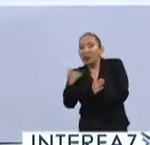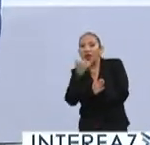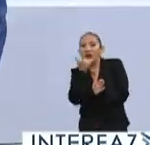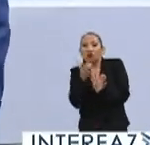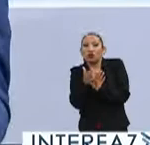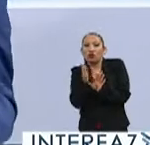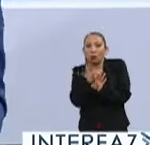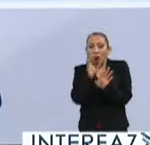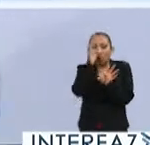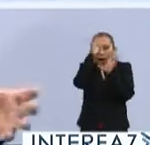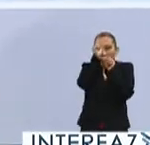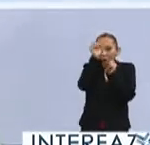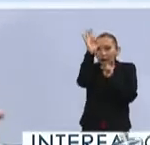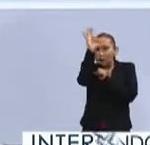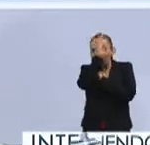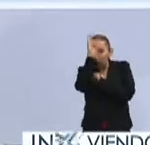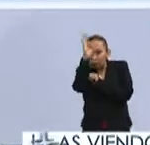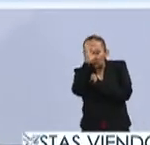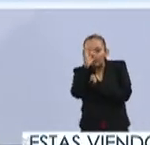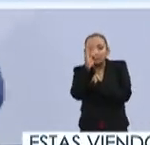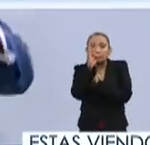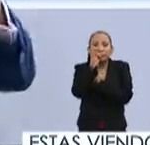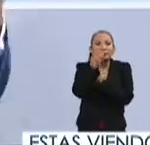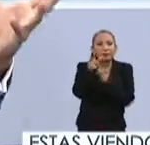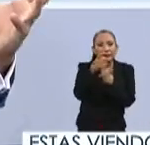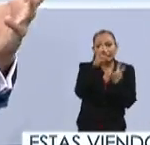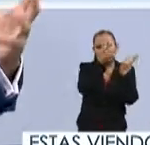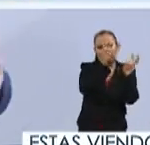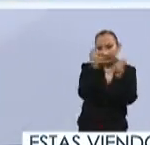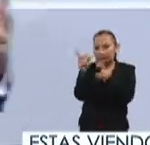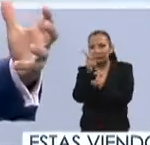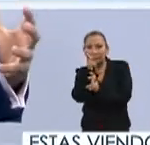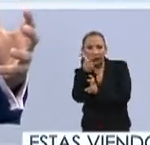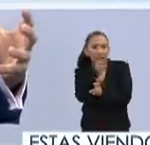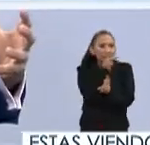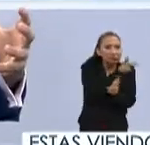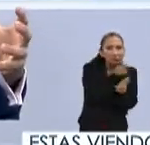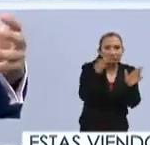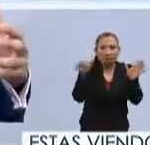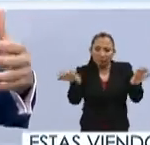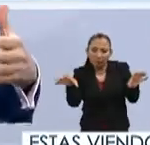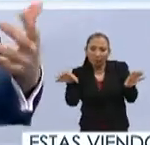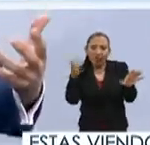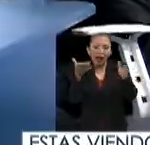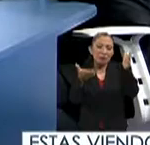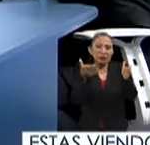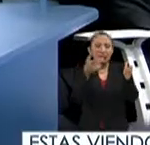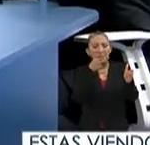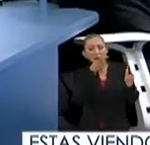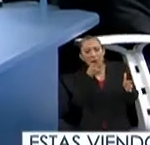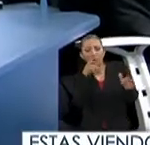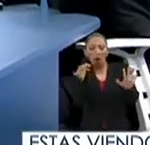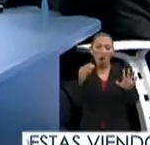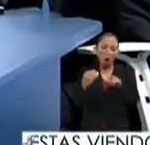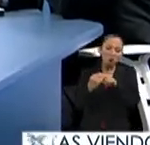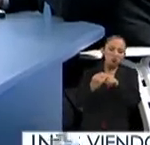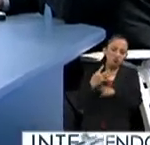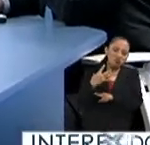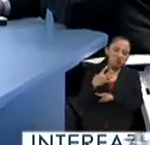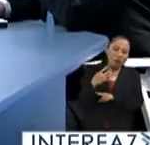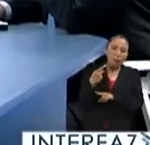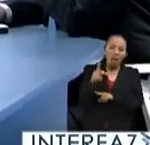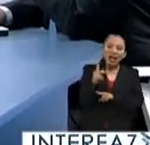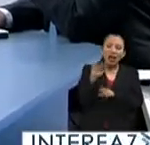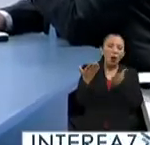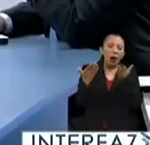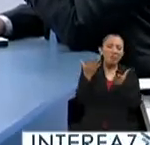Volvemos un poquito a los conceptos filosóficos de estos términos que muchas veces los abordamos, nos impactan,